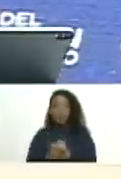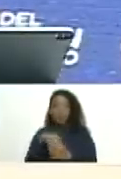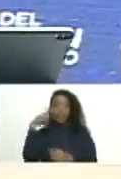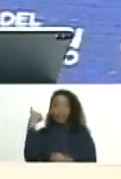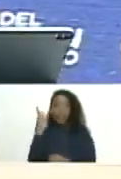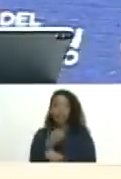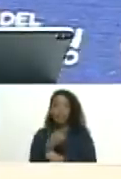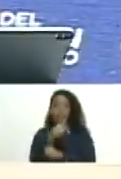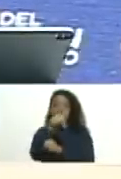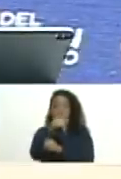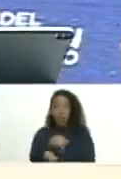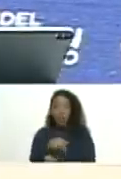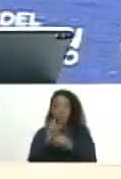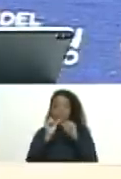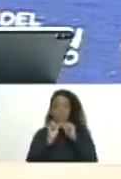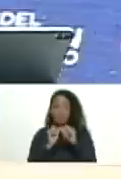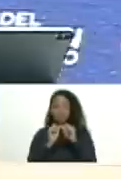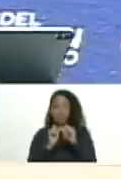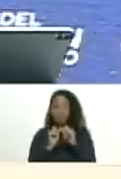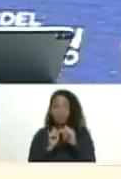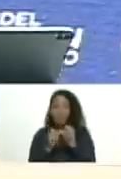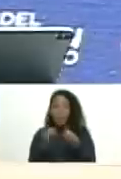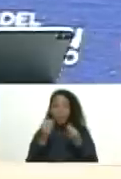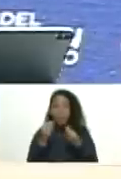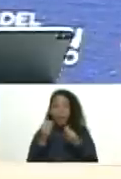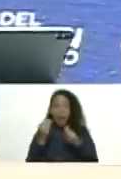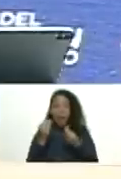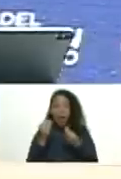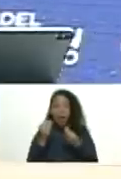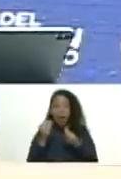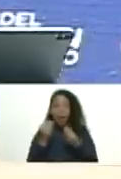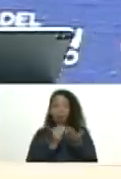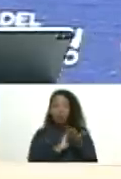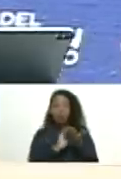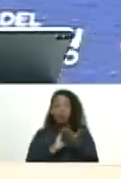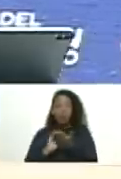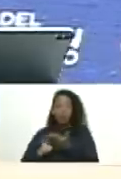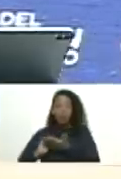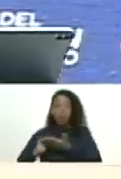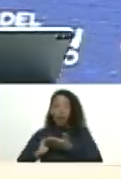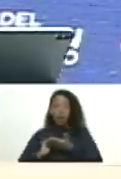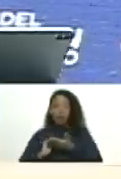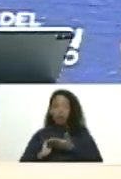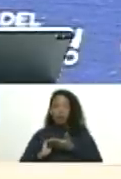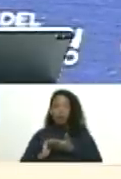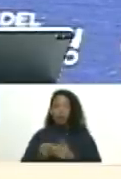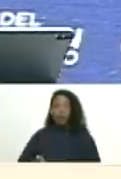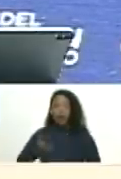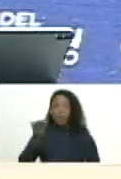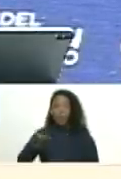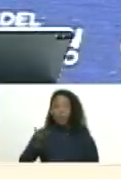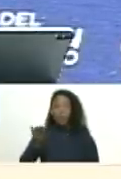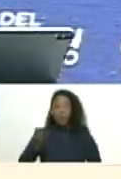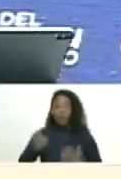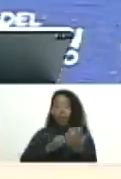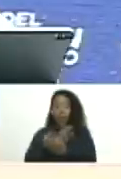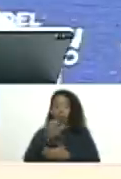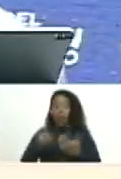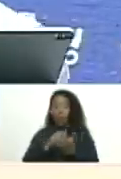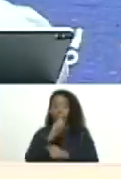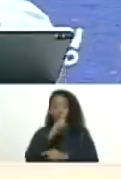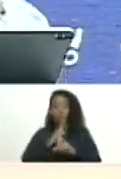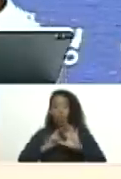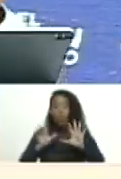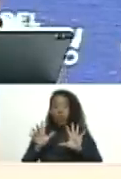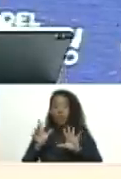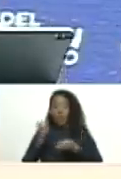tener de manera permanente para nosotros, a partir de las prioridades del 1x10 del buen gobierno, dar